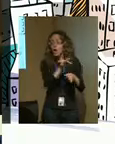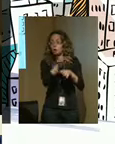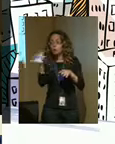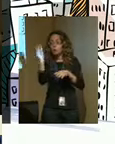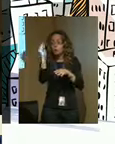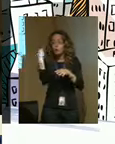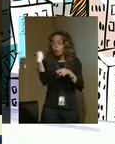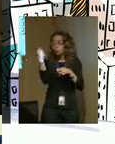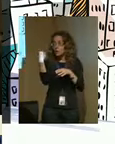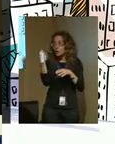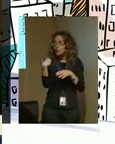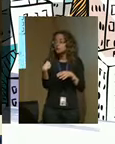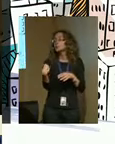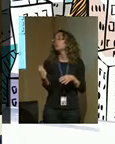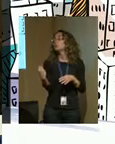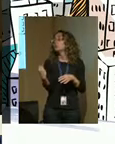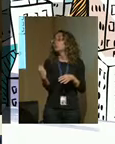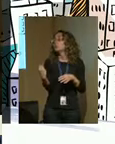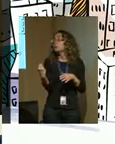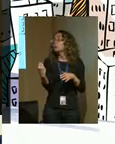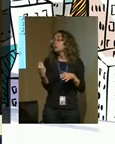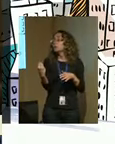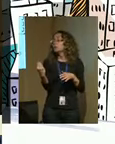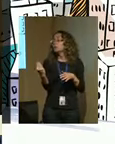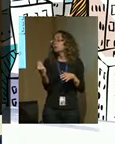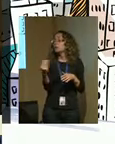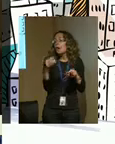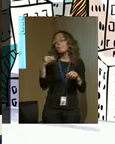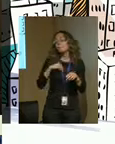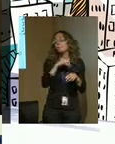preguntas. Dale. Mientras se va preparando el vídeo.